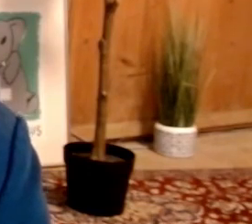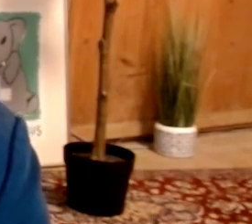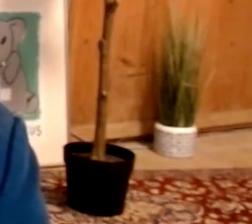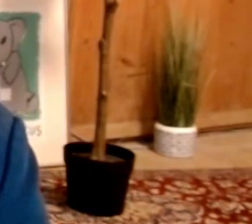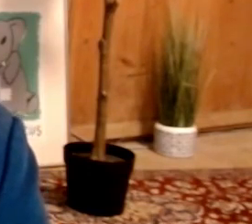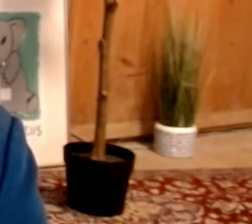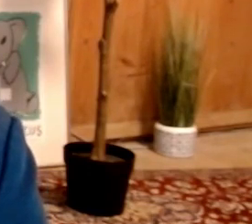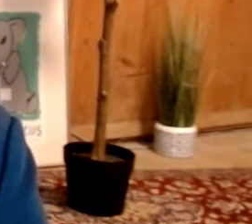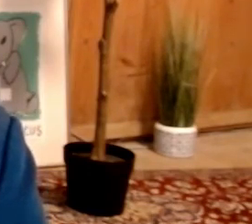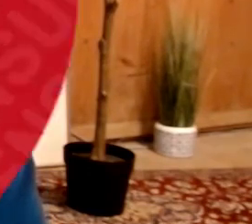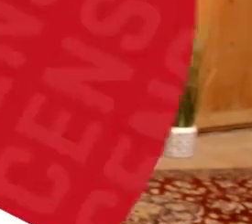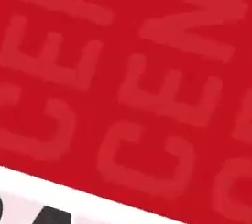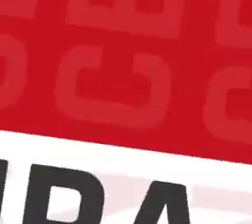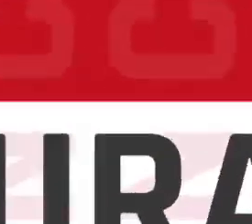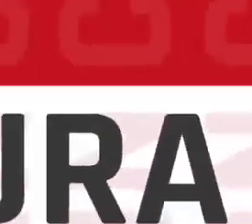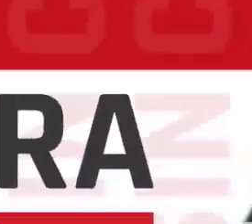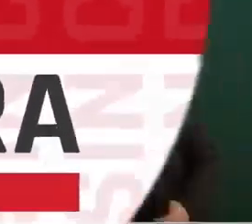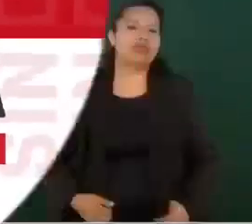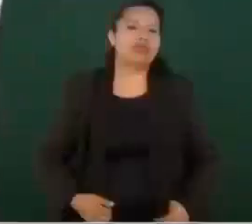doña Ceci.